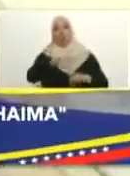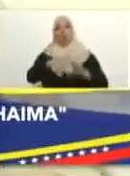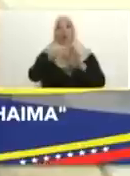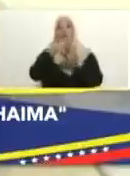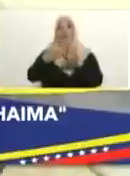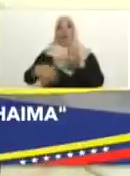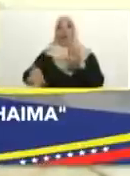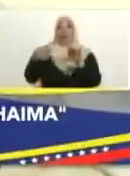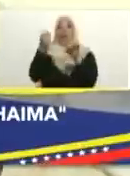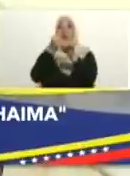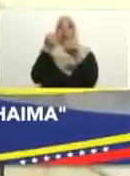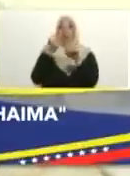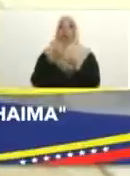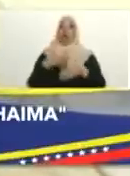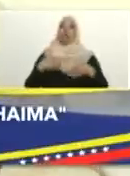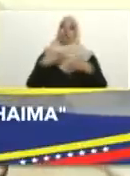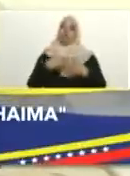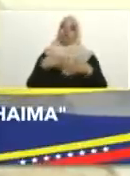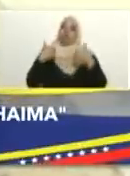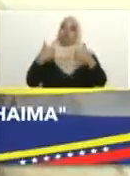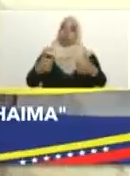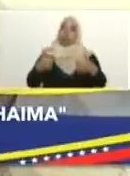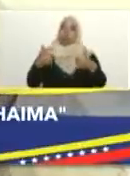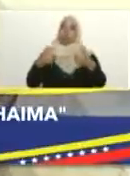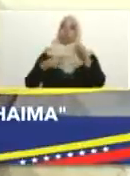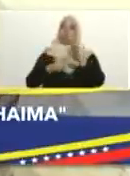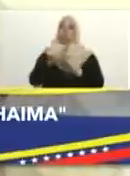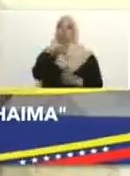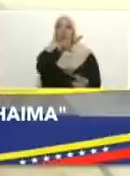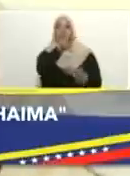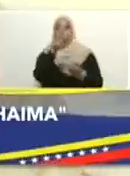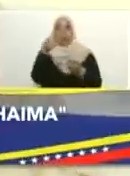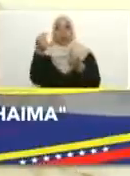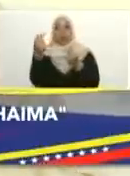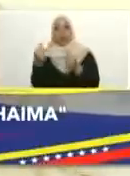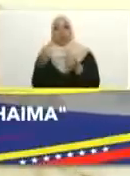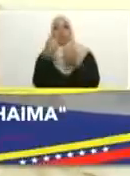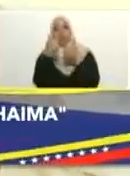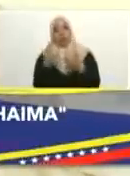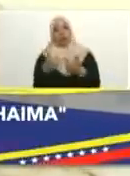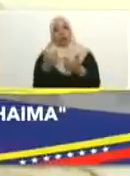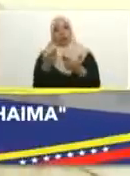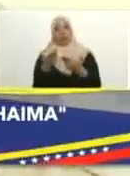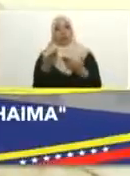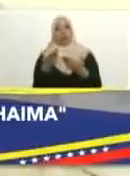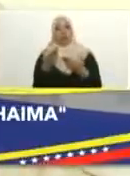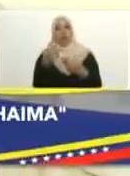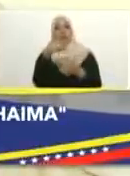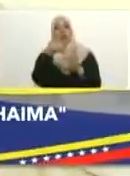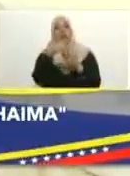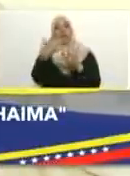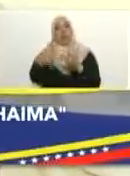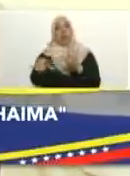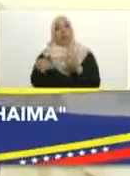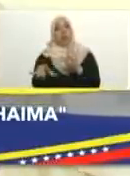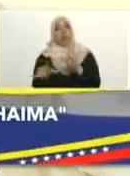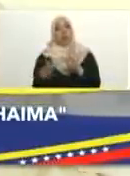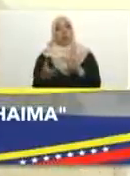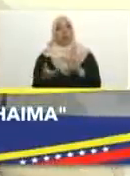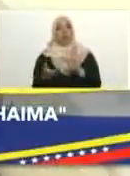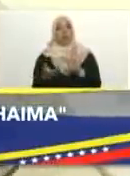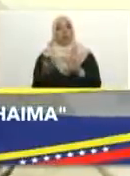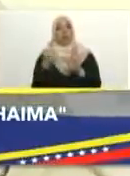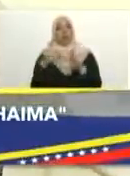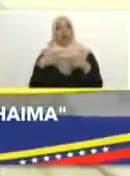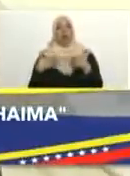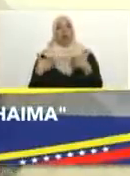al trabajo digno, el derecho a la remuneración y al ingreso digno, el derecho a